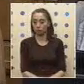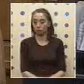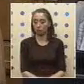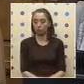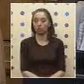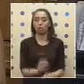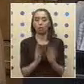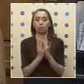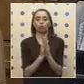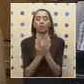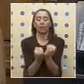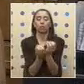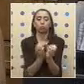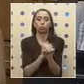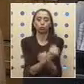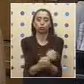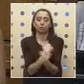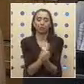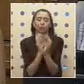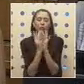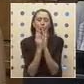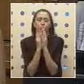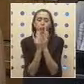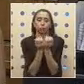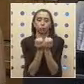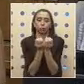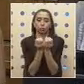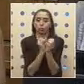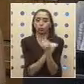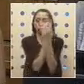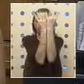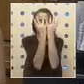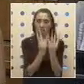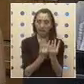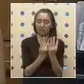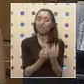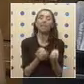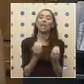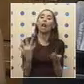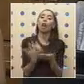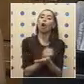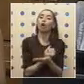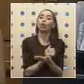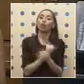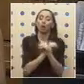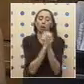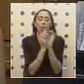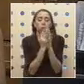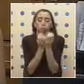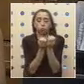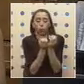por sobrepoblamiento de las cárceles. ¿Y qué ha logrado el sobrepoblamiento de las cárceles? Nada.